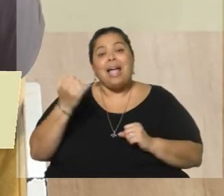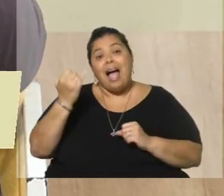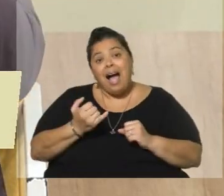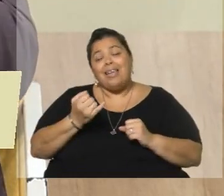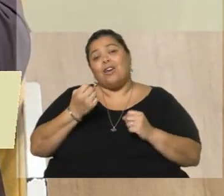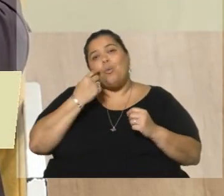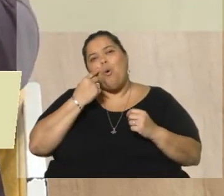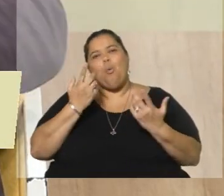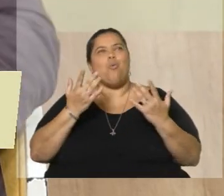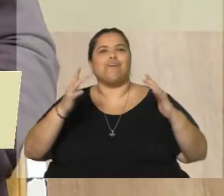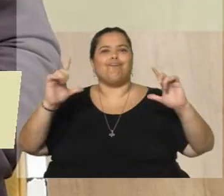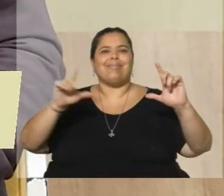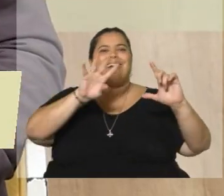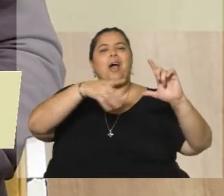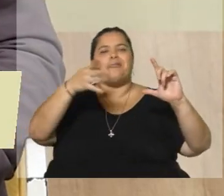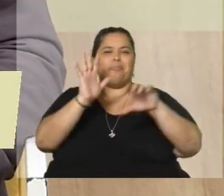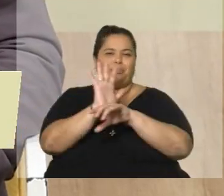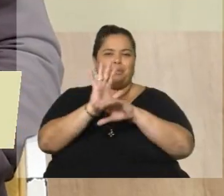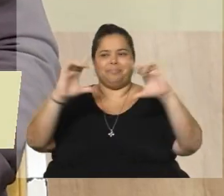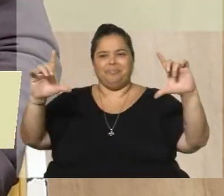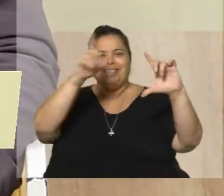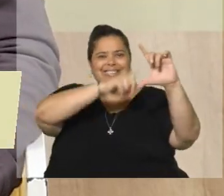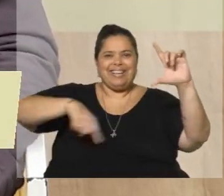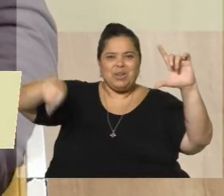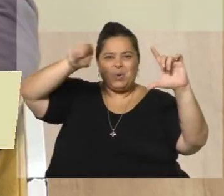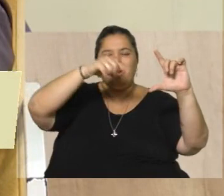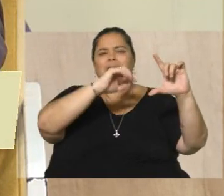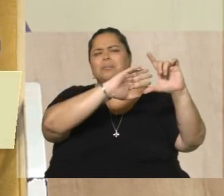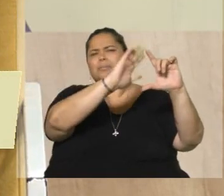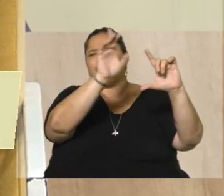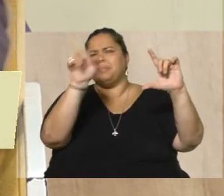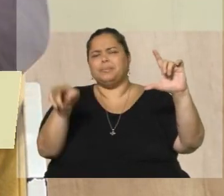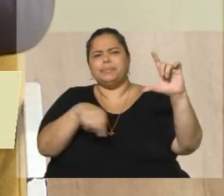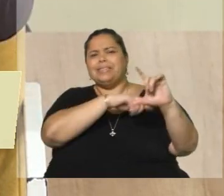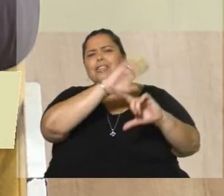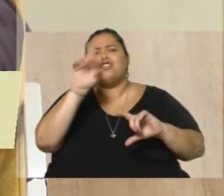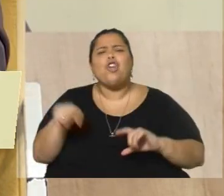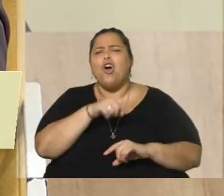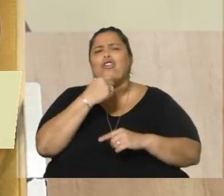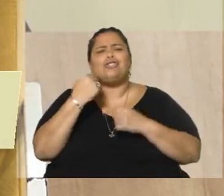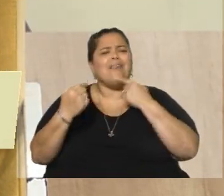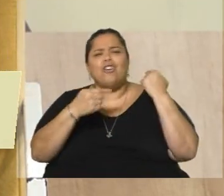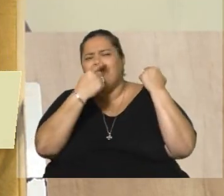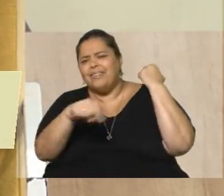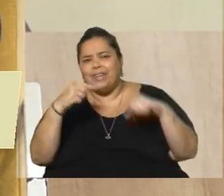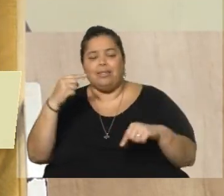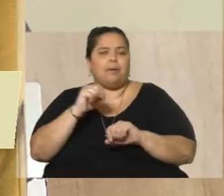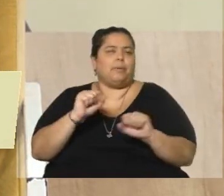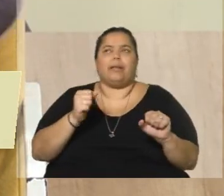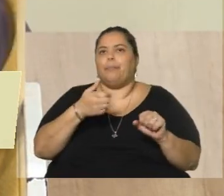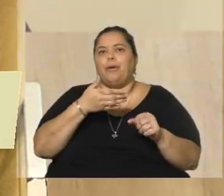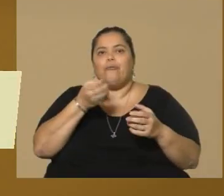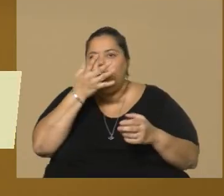las posibilidades de los Sabores que uno puede encontrar en mi café desde no sé limón naranja pomelo